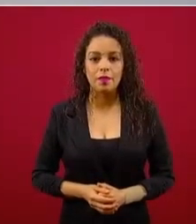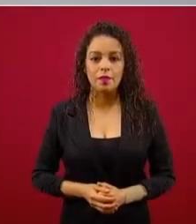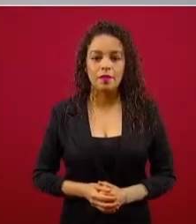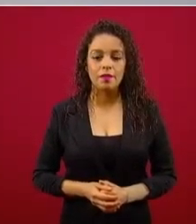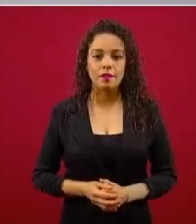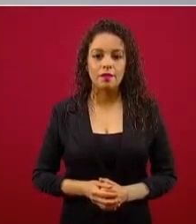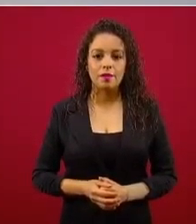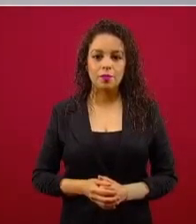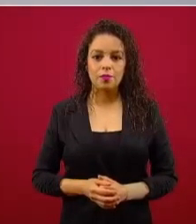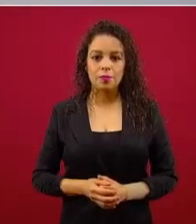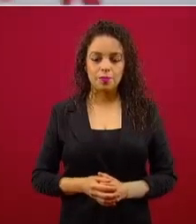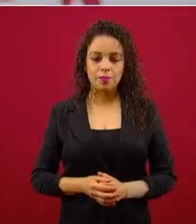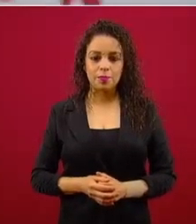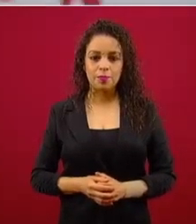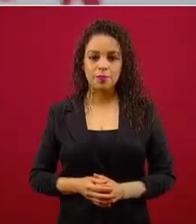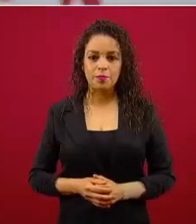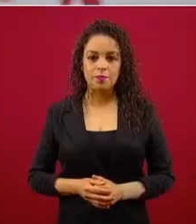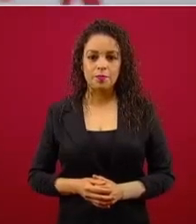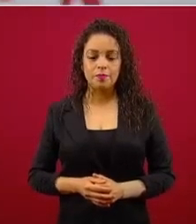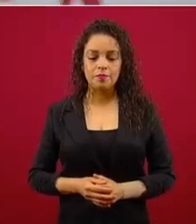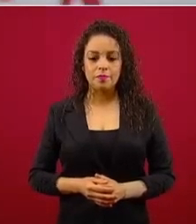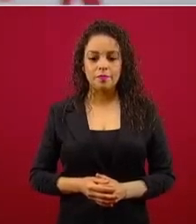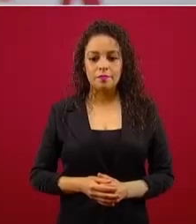Entonces, no